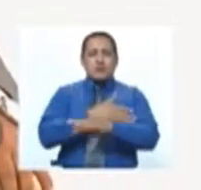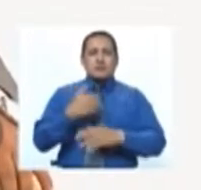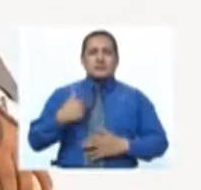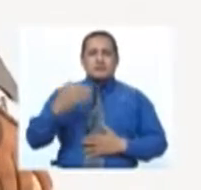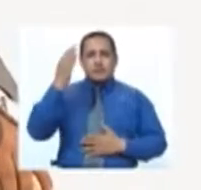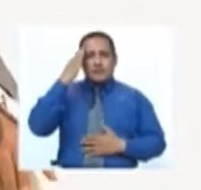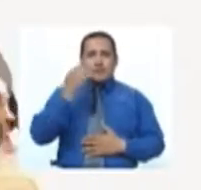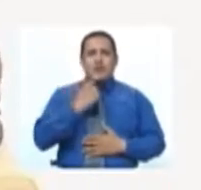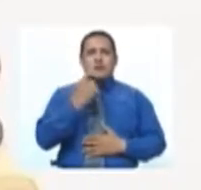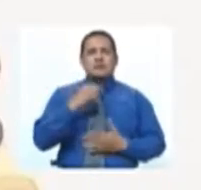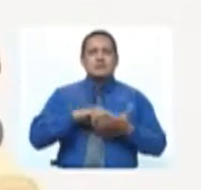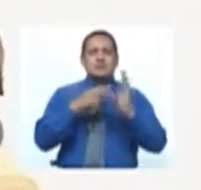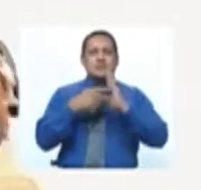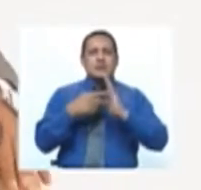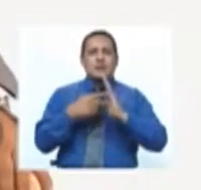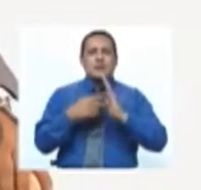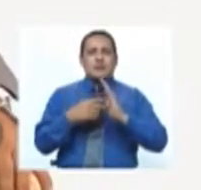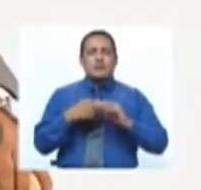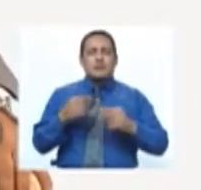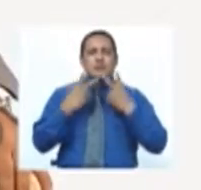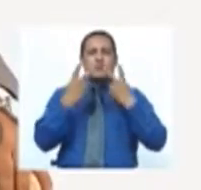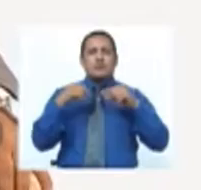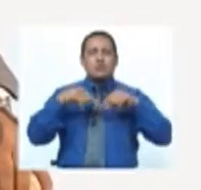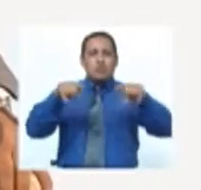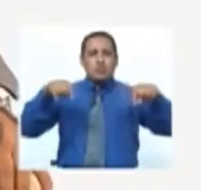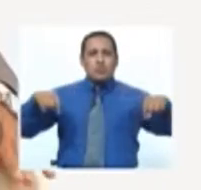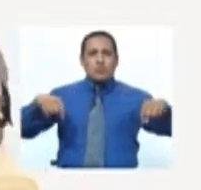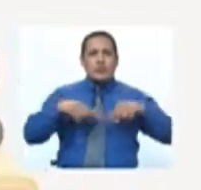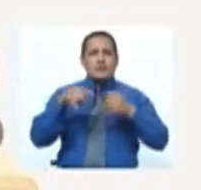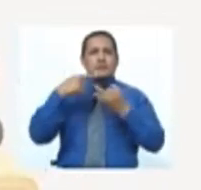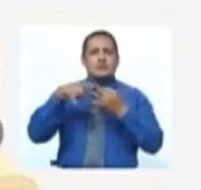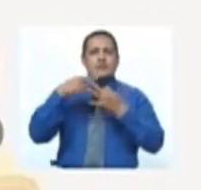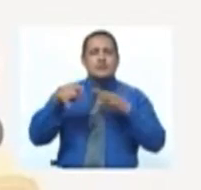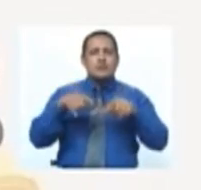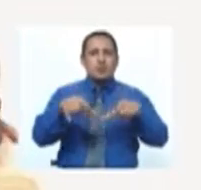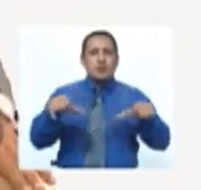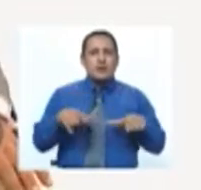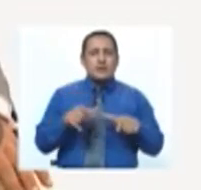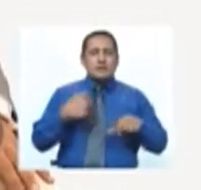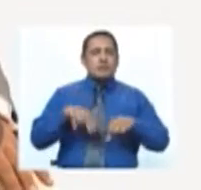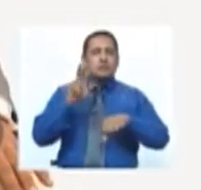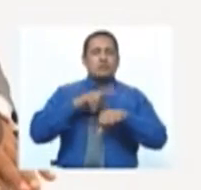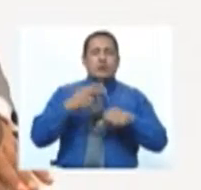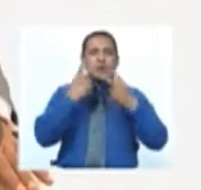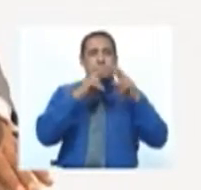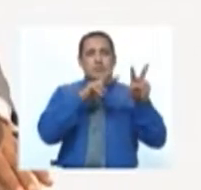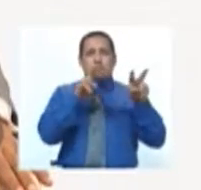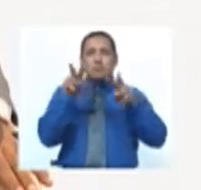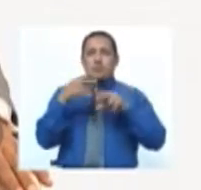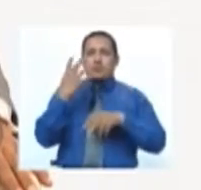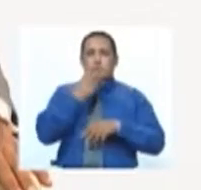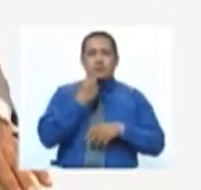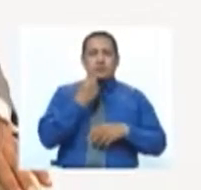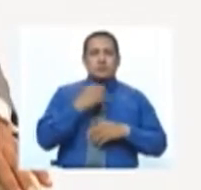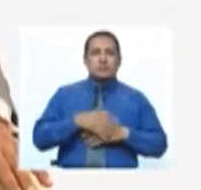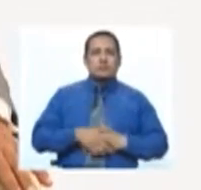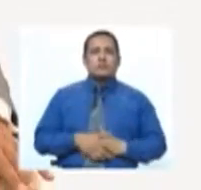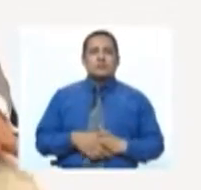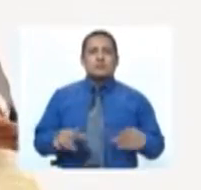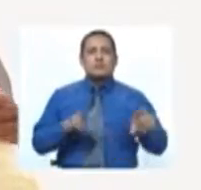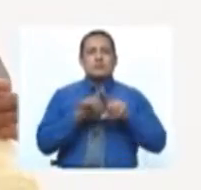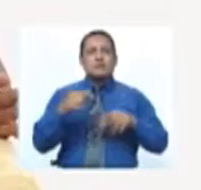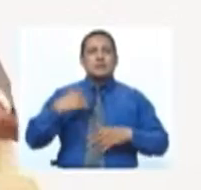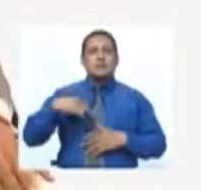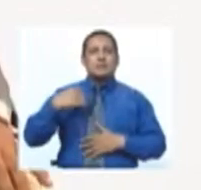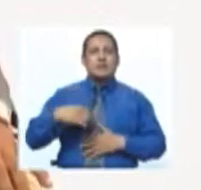sabemos, comprende pues geográficamente diversos espacios naturales, paisajísticos de